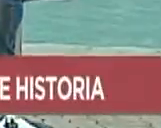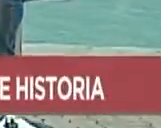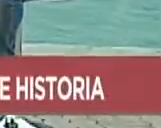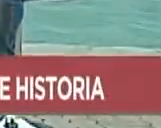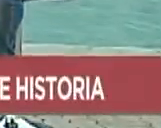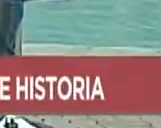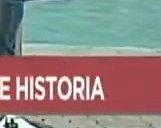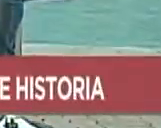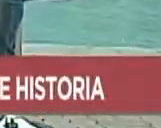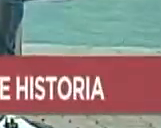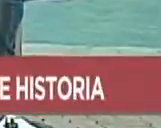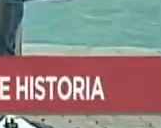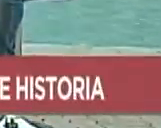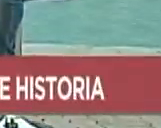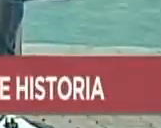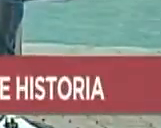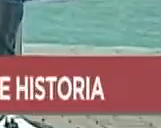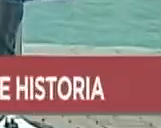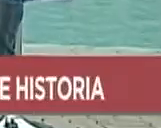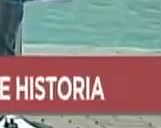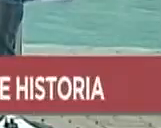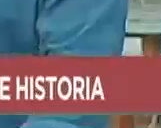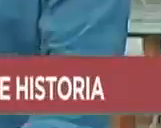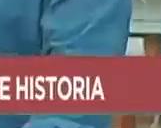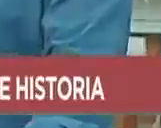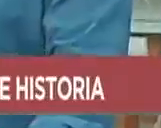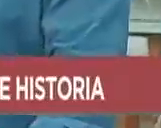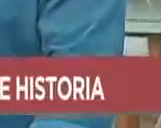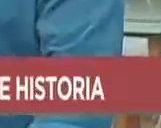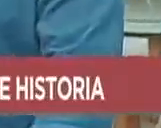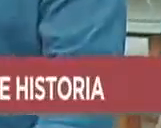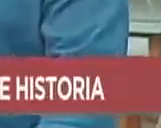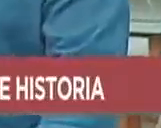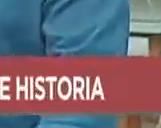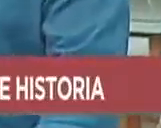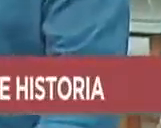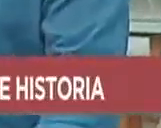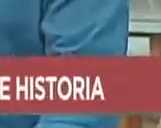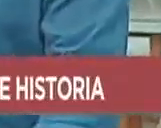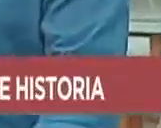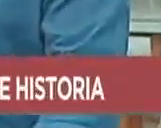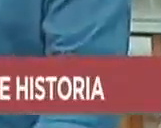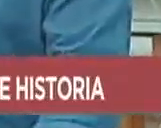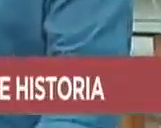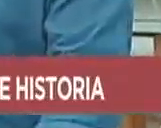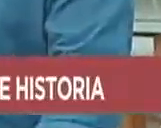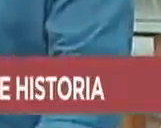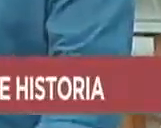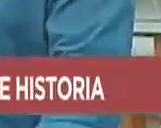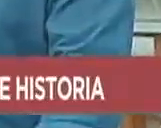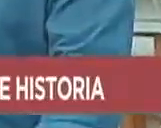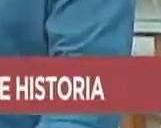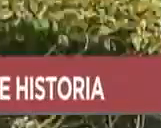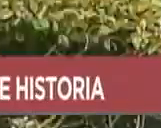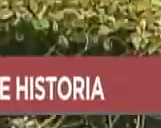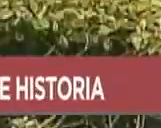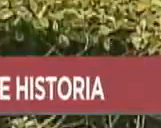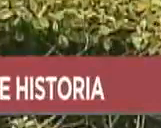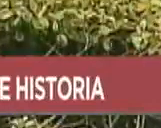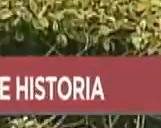línea transversal en este evento que es la descolonización de la memoria porque es importante esto